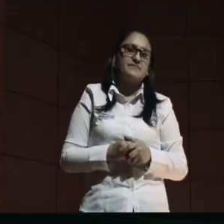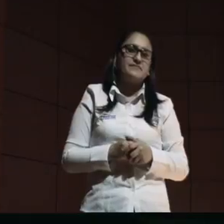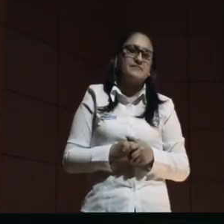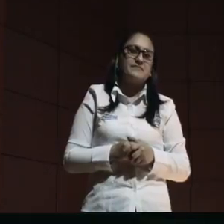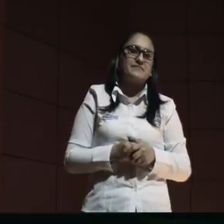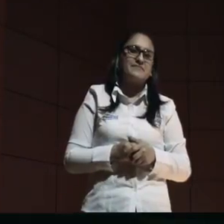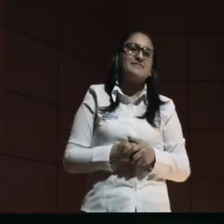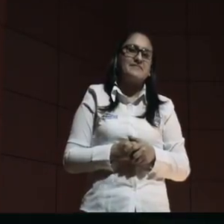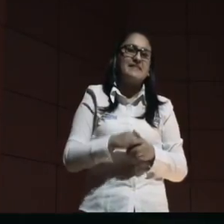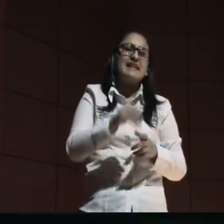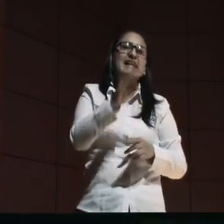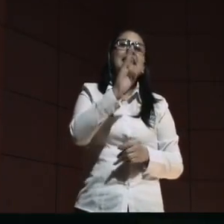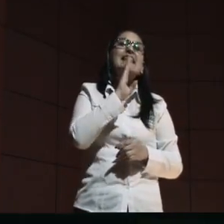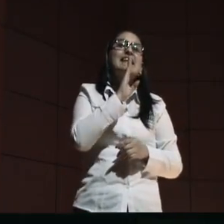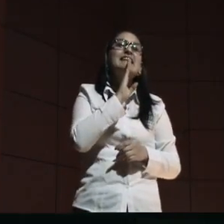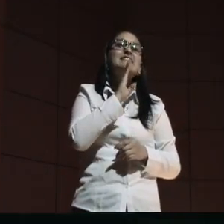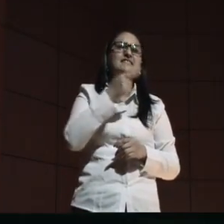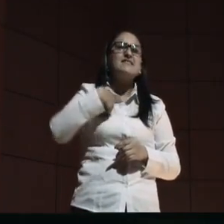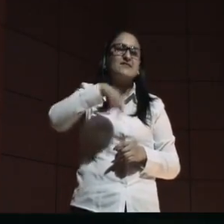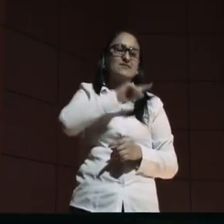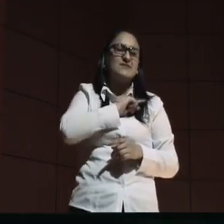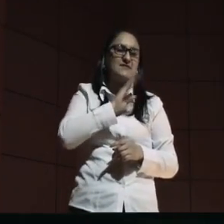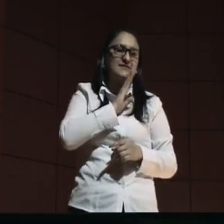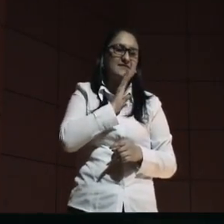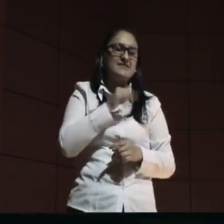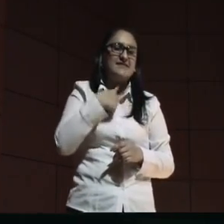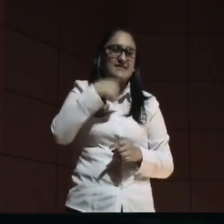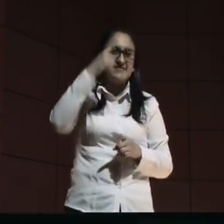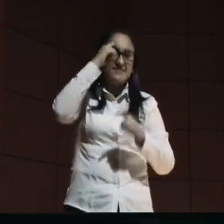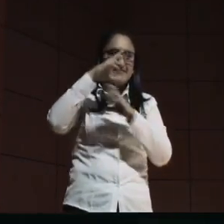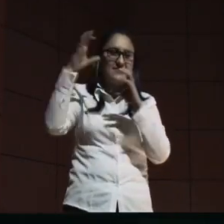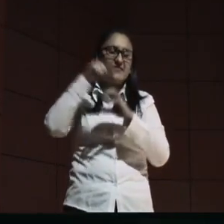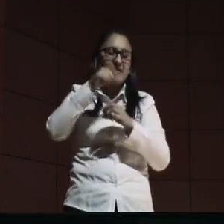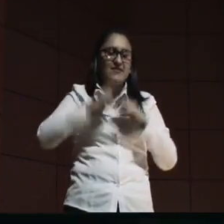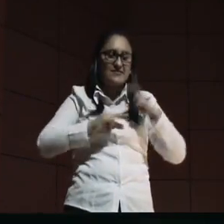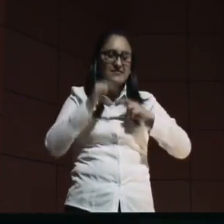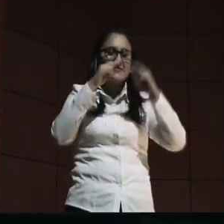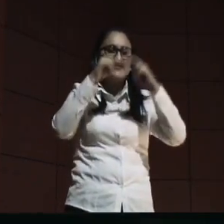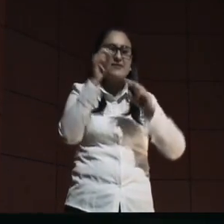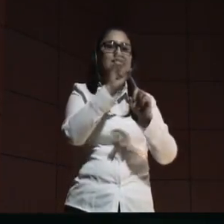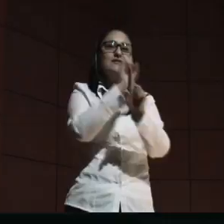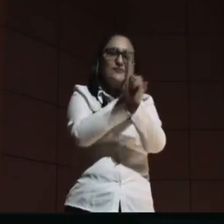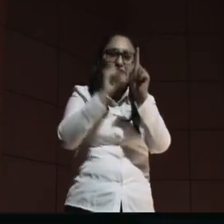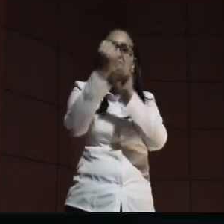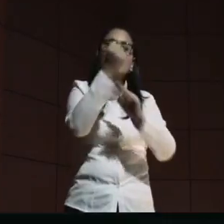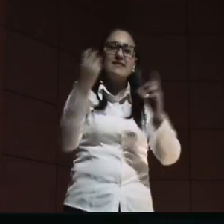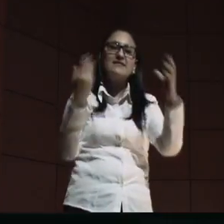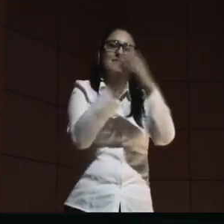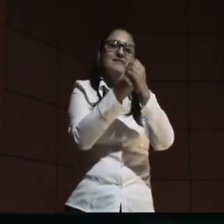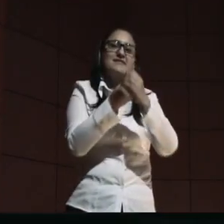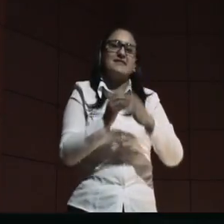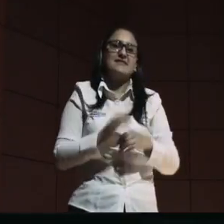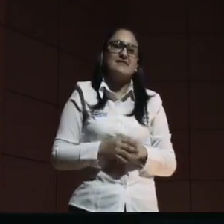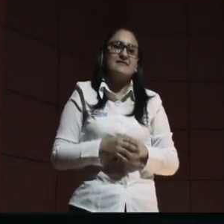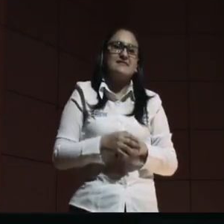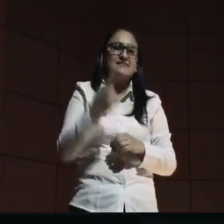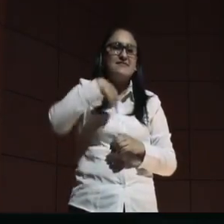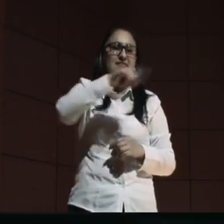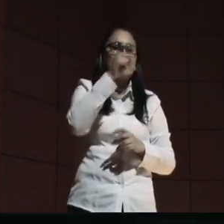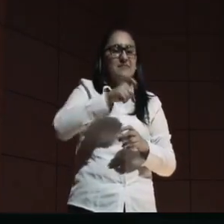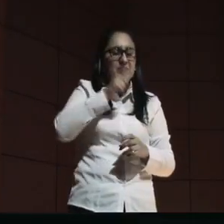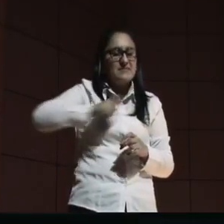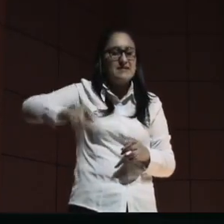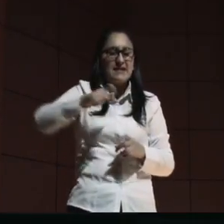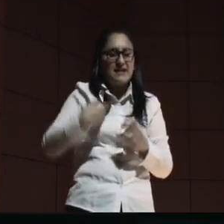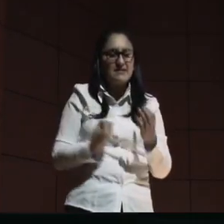¿Quiénes somos? Somos una organización que sueña, cree y trabaja en la construcción de sociedades incluyentes. Queremos dejar en las personas